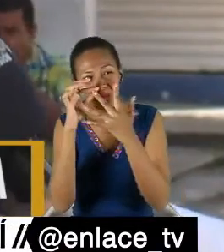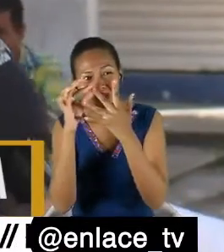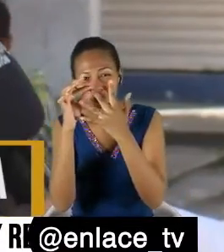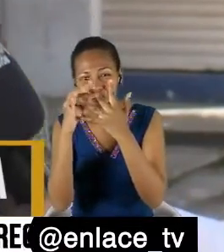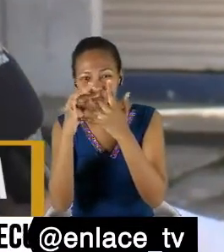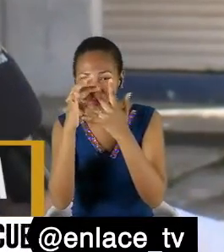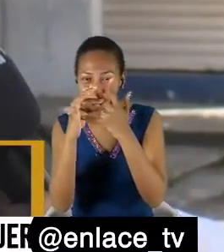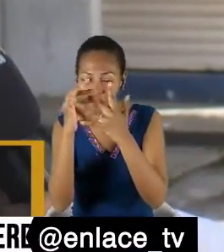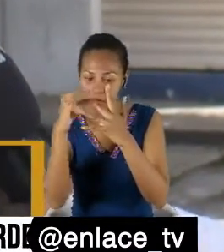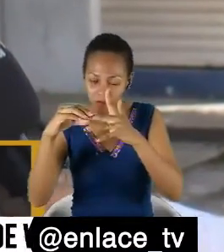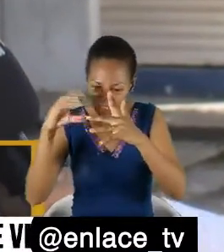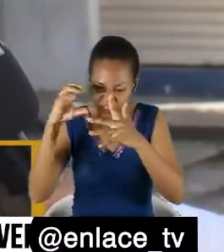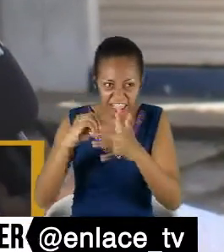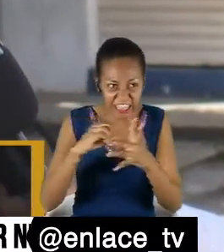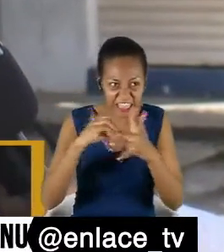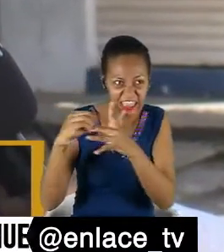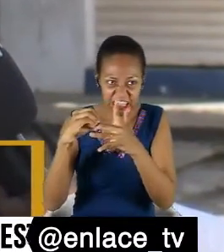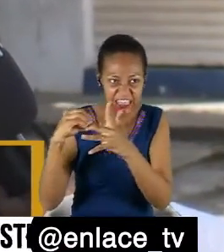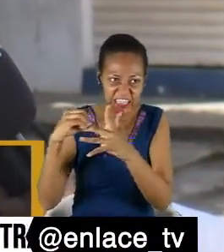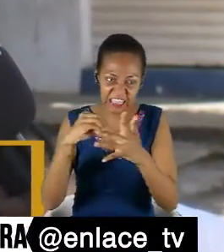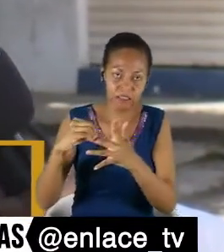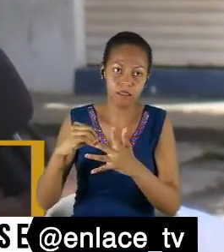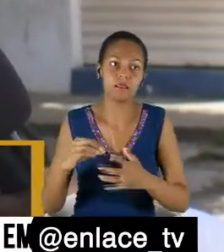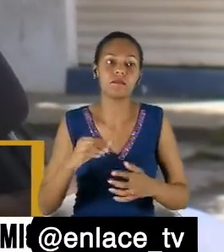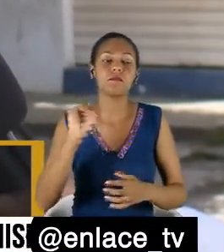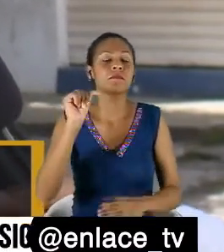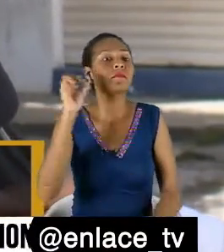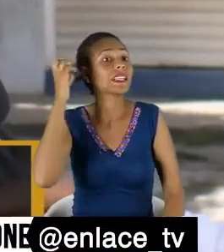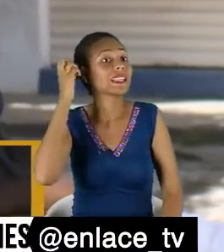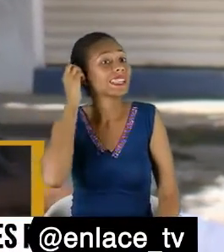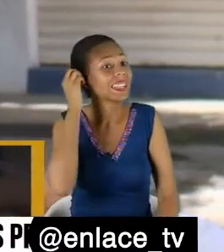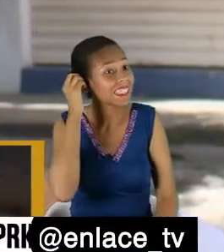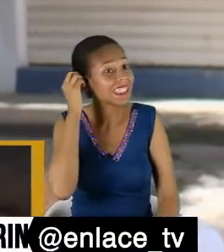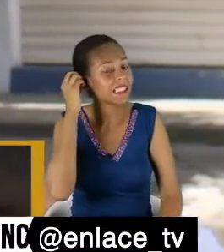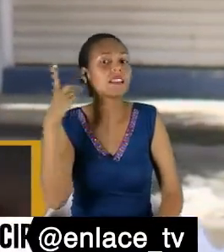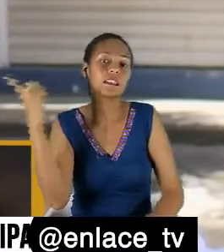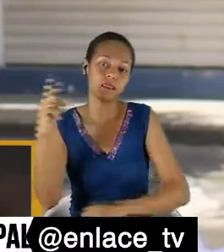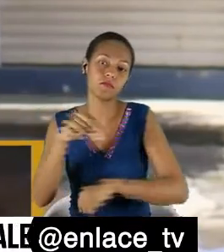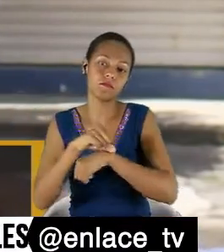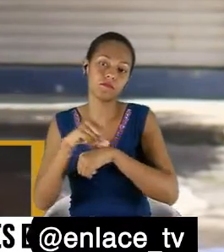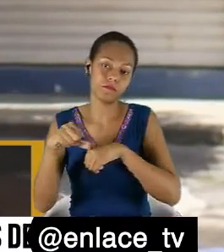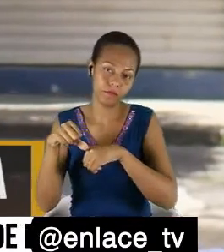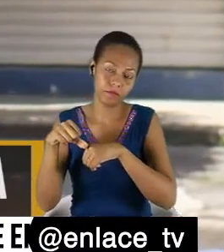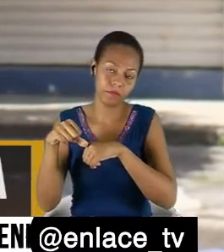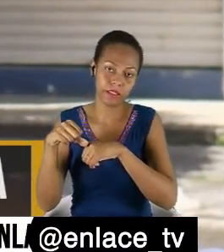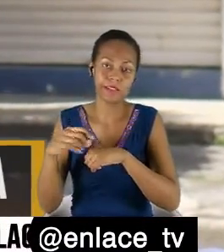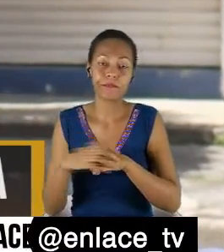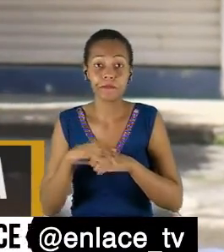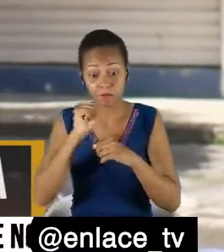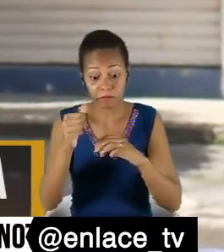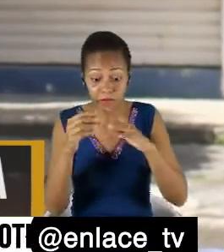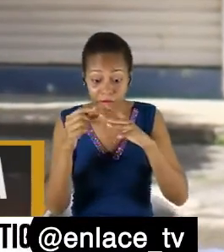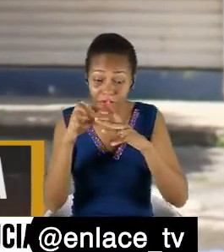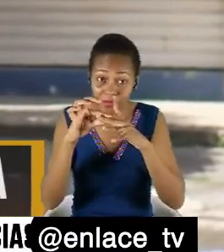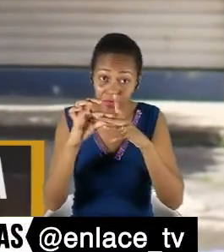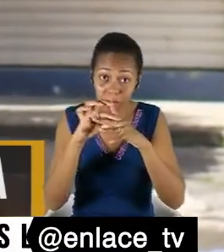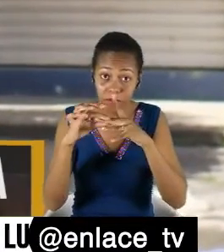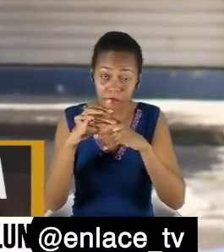izquierda. La señora de la oreja fue remitida al proceso de cirugía plástica y la señora del dedo